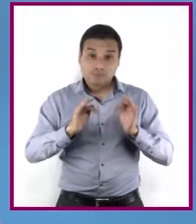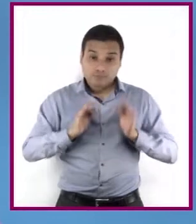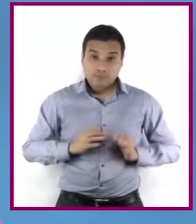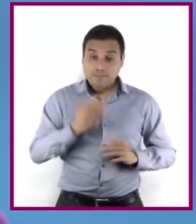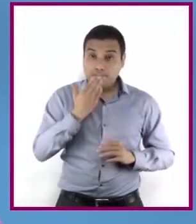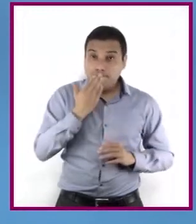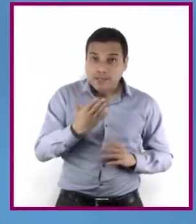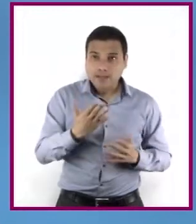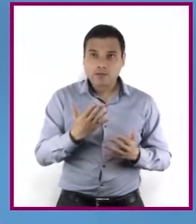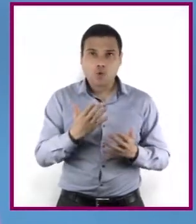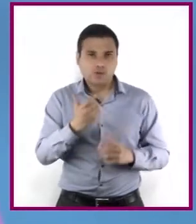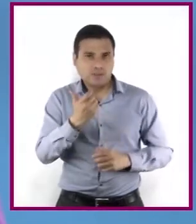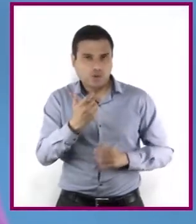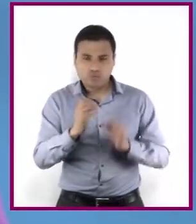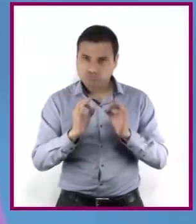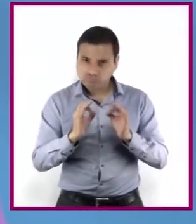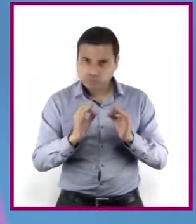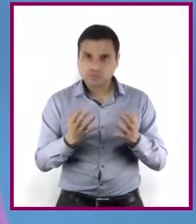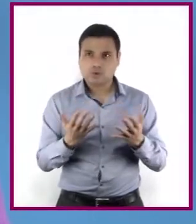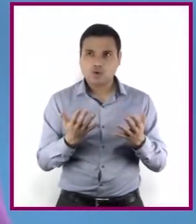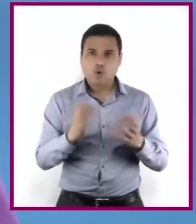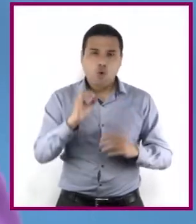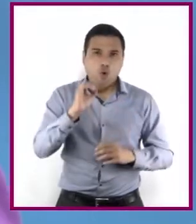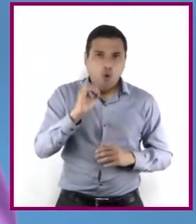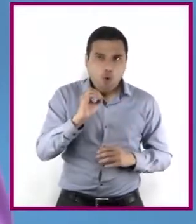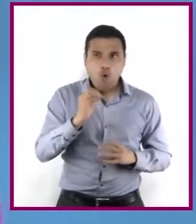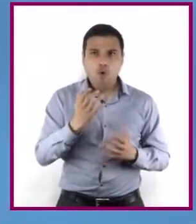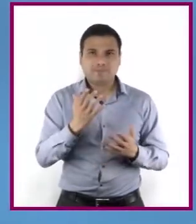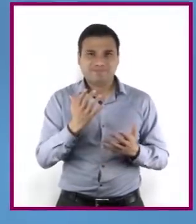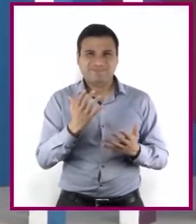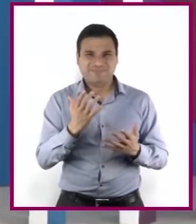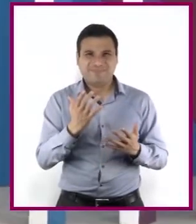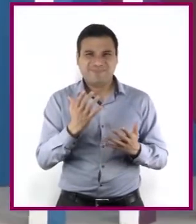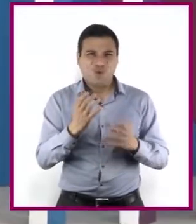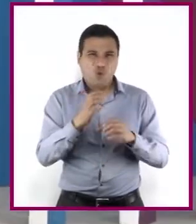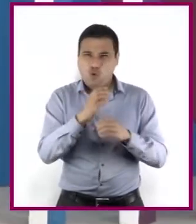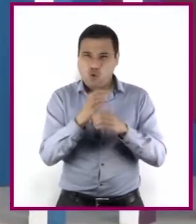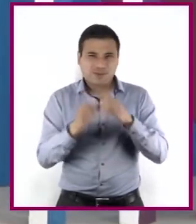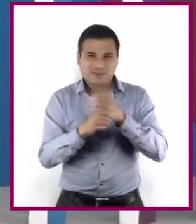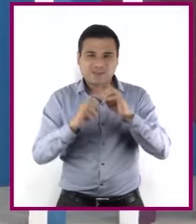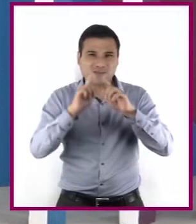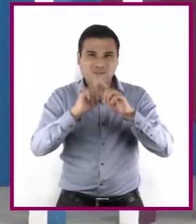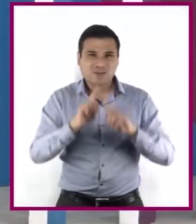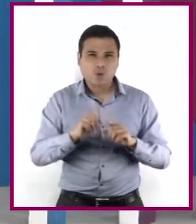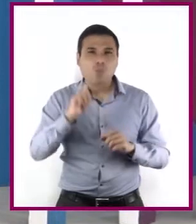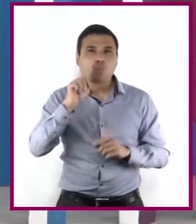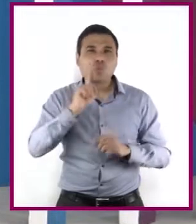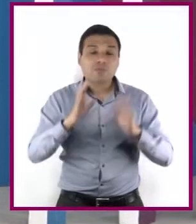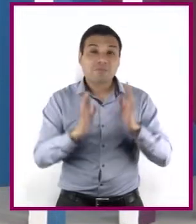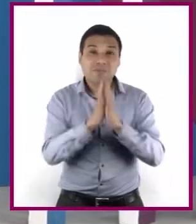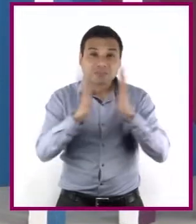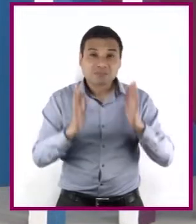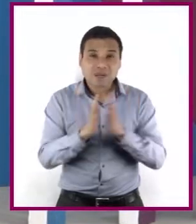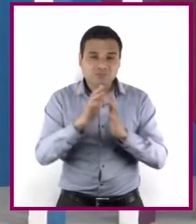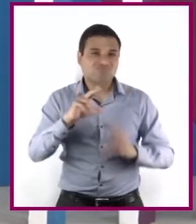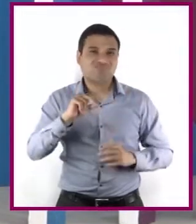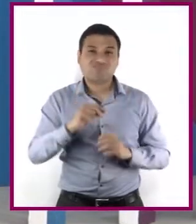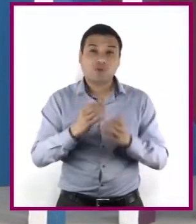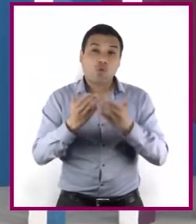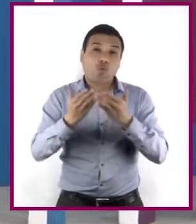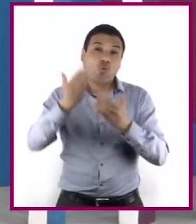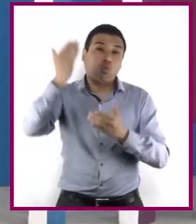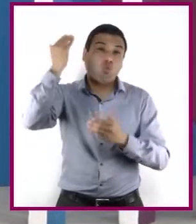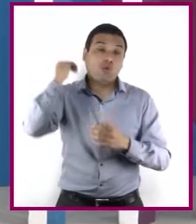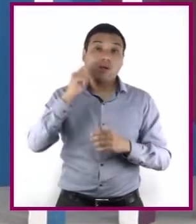o compartir al máximo el patrimonio social, ya que durante siglos a las mujeres se les negaron derechos como